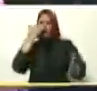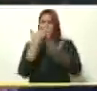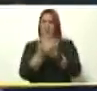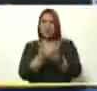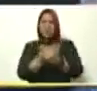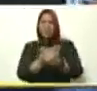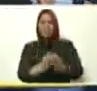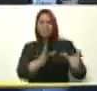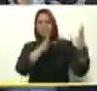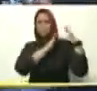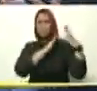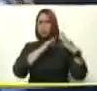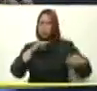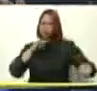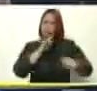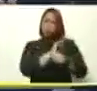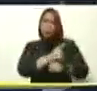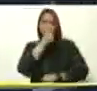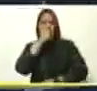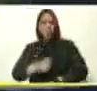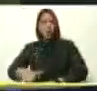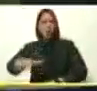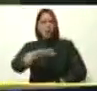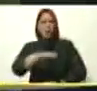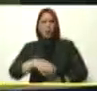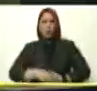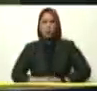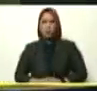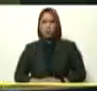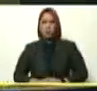de cargos y traicionan al pueblo.